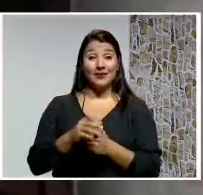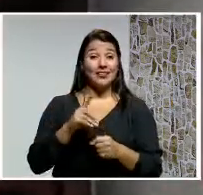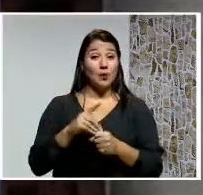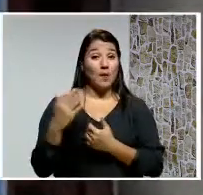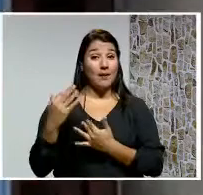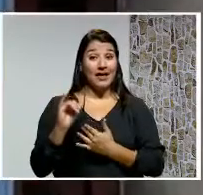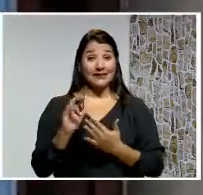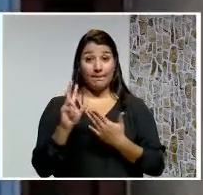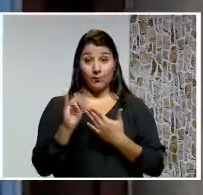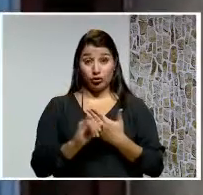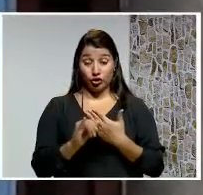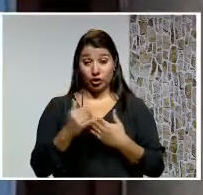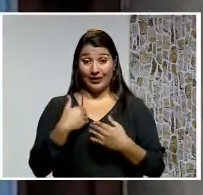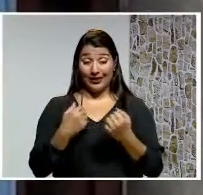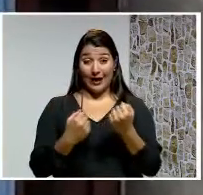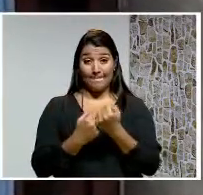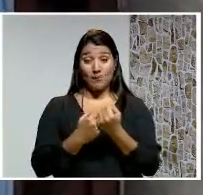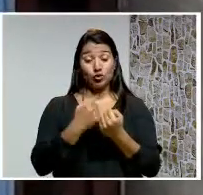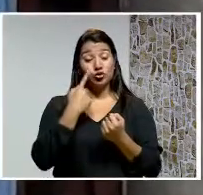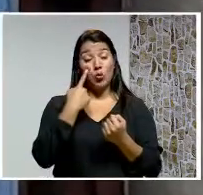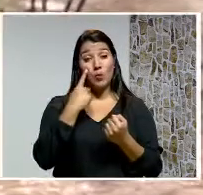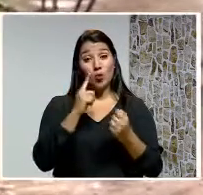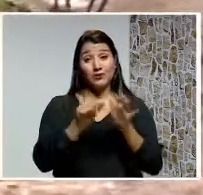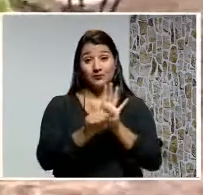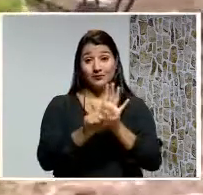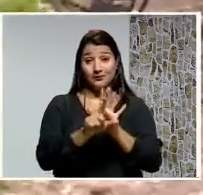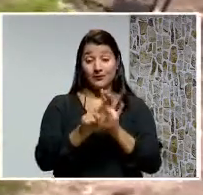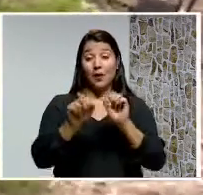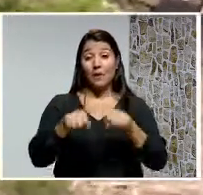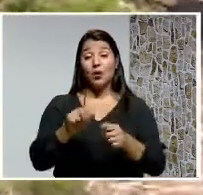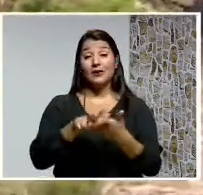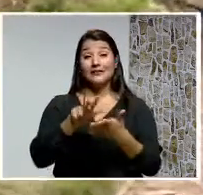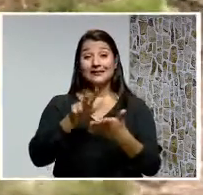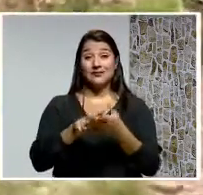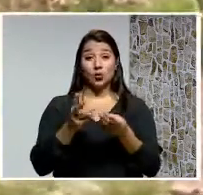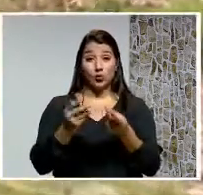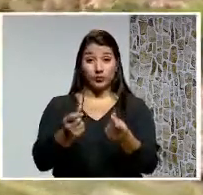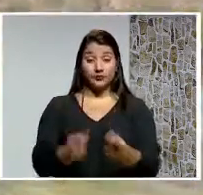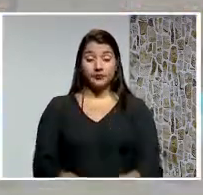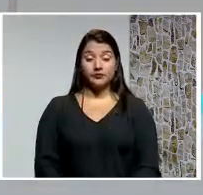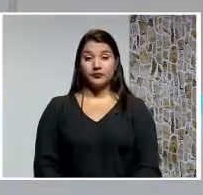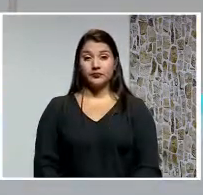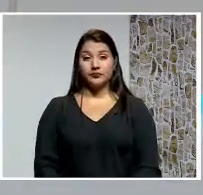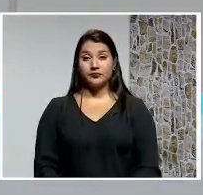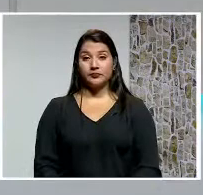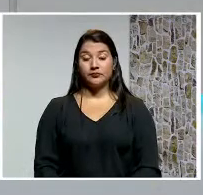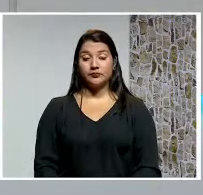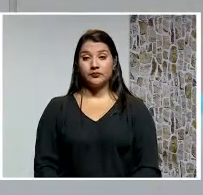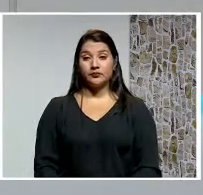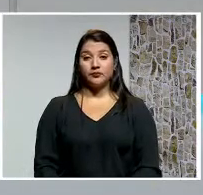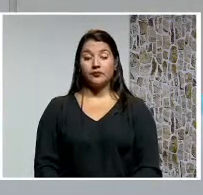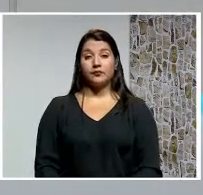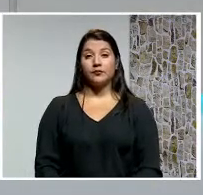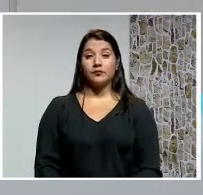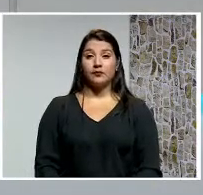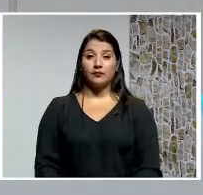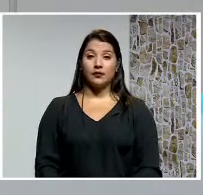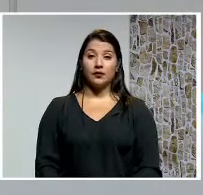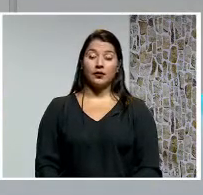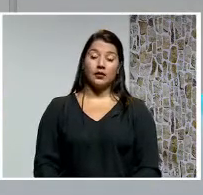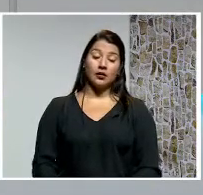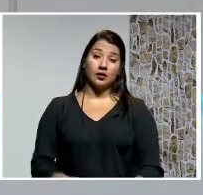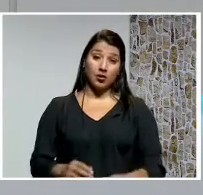que este proyecto sea apoyado por el plenario y pueda ser aprobado en poco tiempo. Los delitos de tráfico de